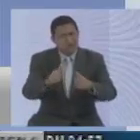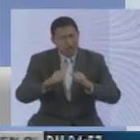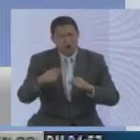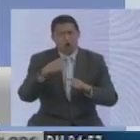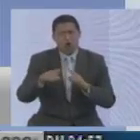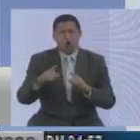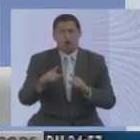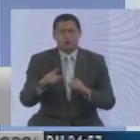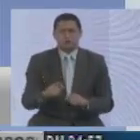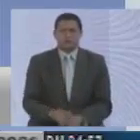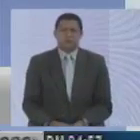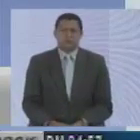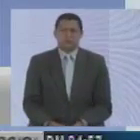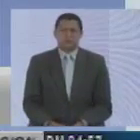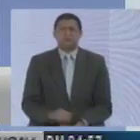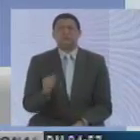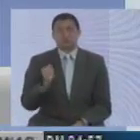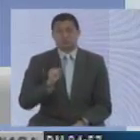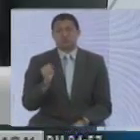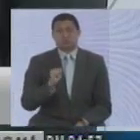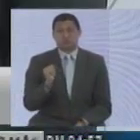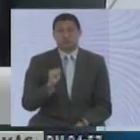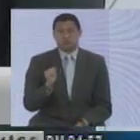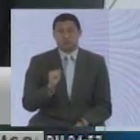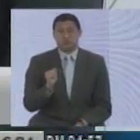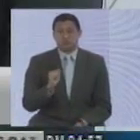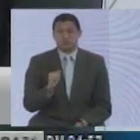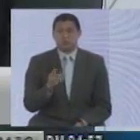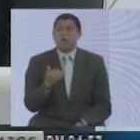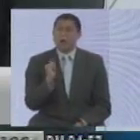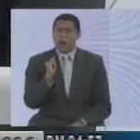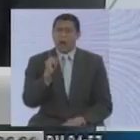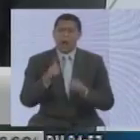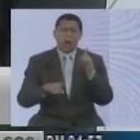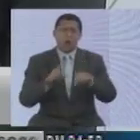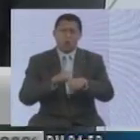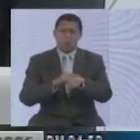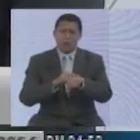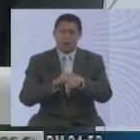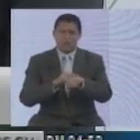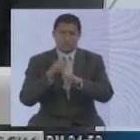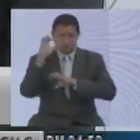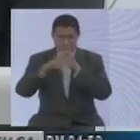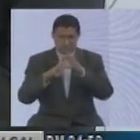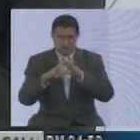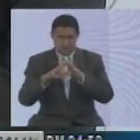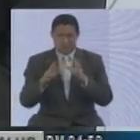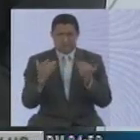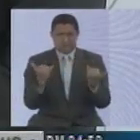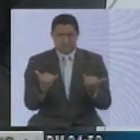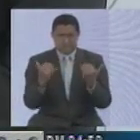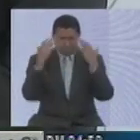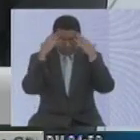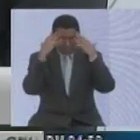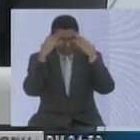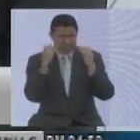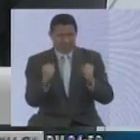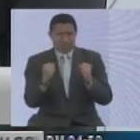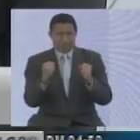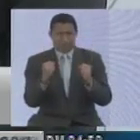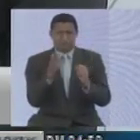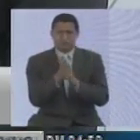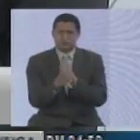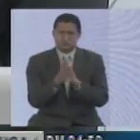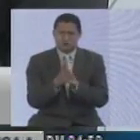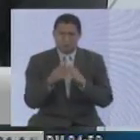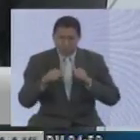cumplir el paciente si de hecho hay médicos veterinarios ya con especializaciones en la área de